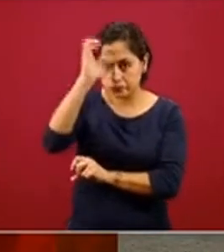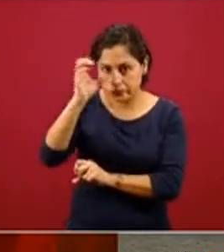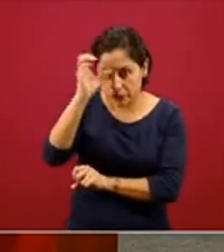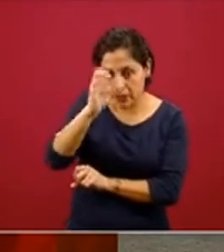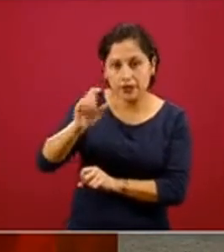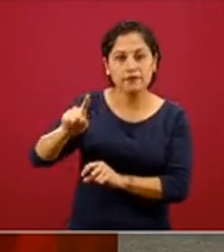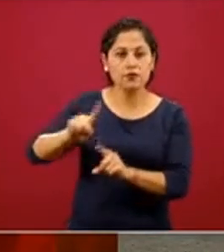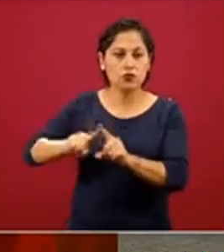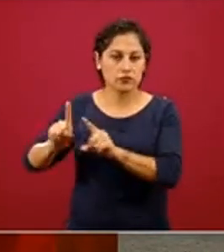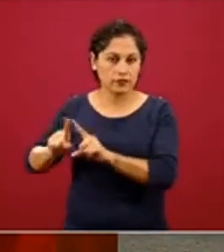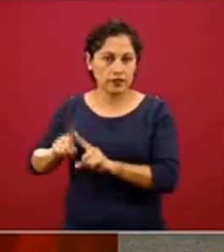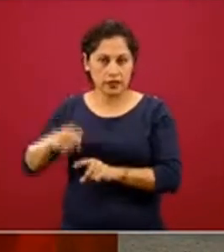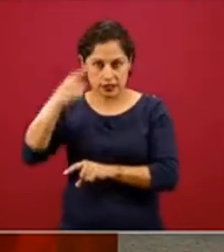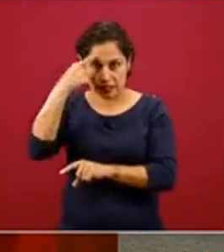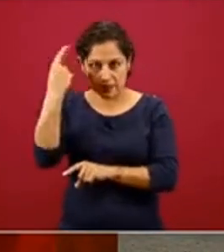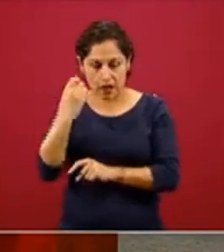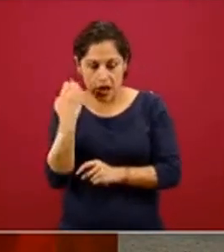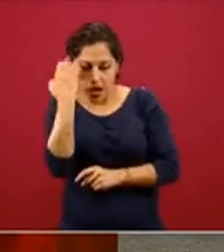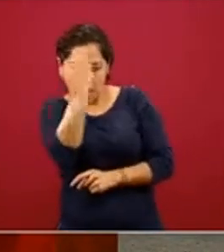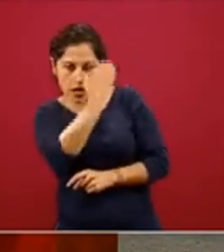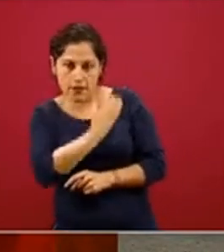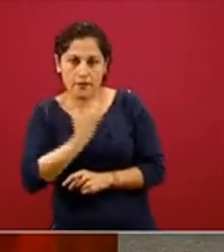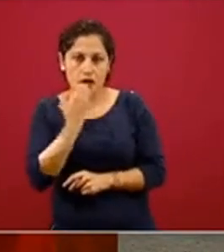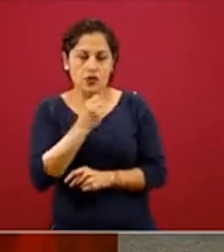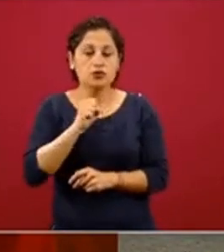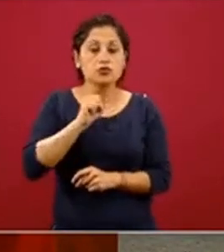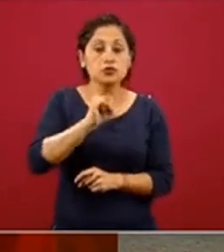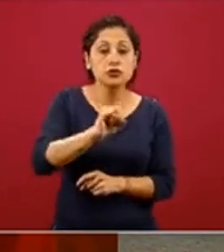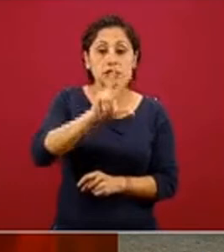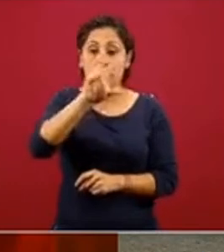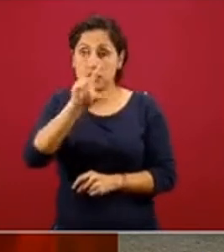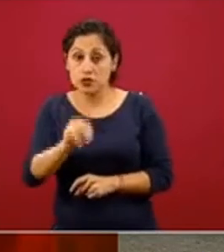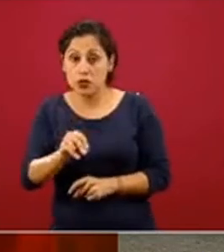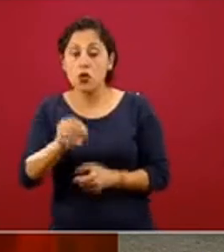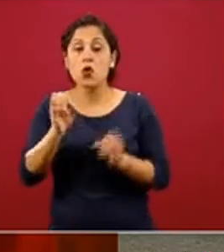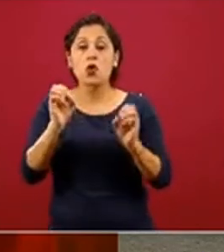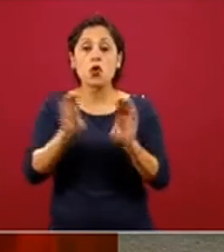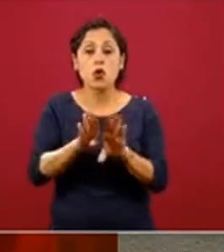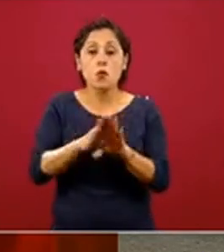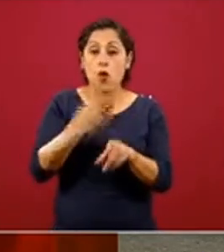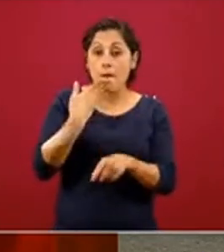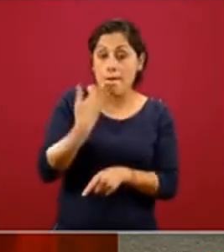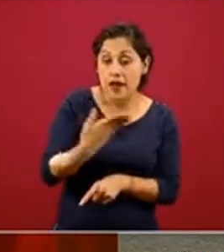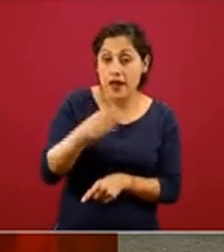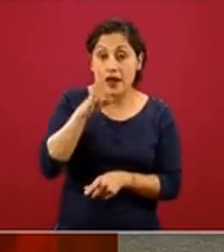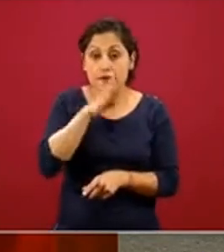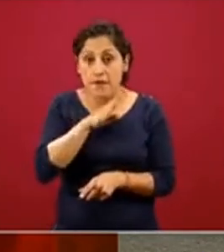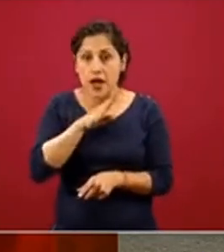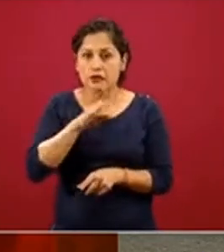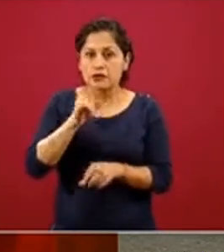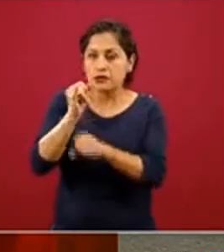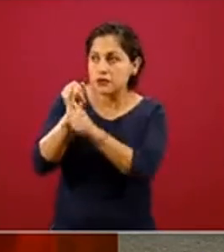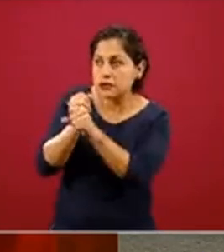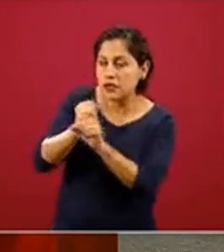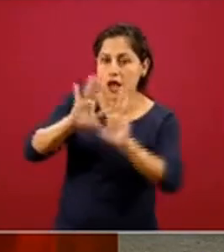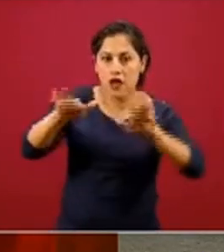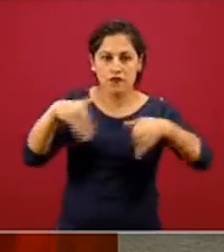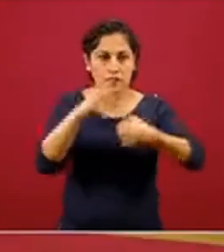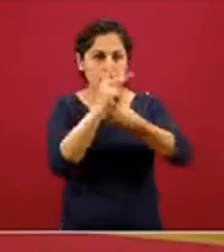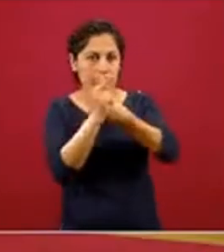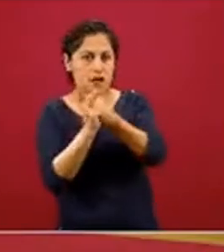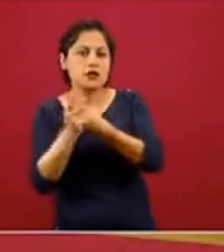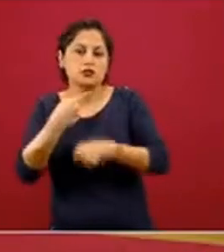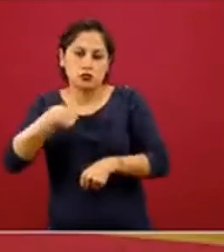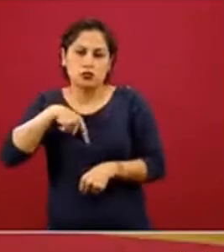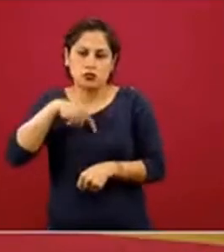el desempeño de estas pruebas, sobre las mejores prácticas de lo que se hace en otras partes del mundo, y que nos ha llevado cierto tiempo